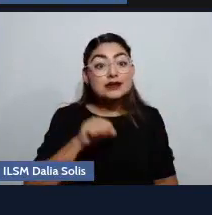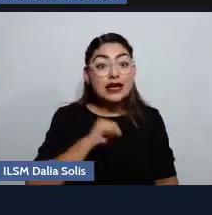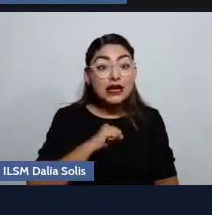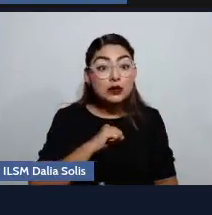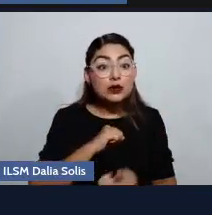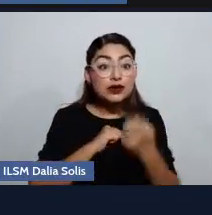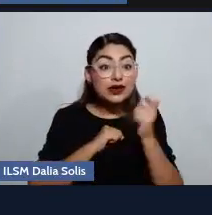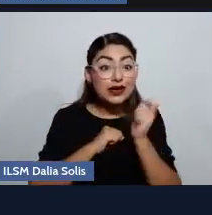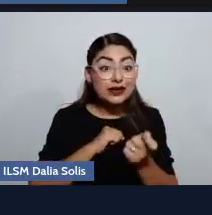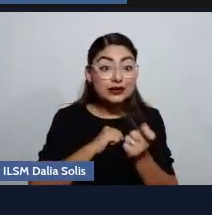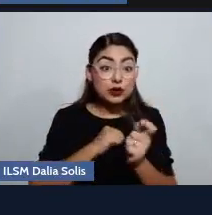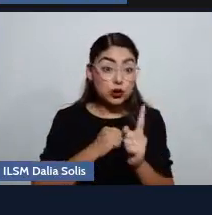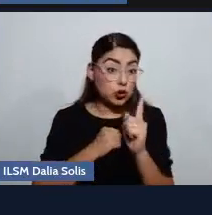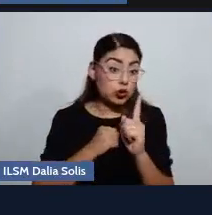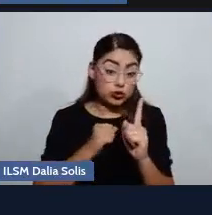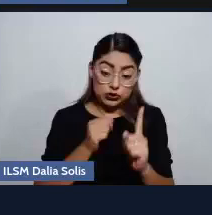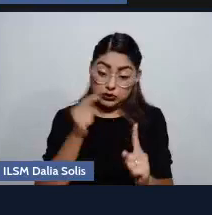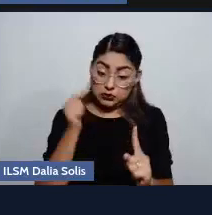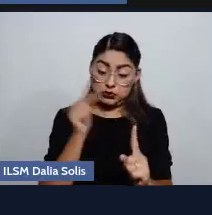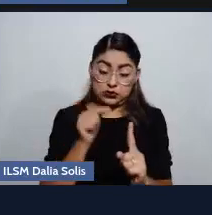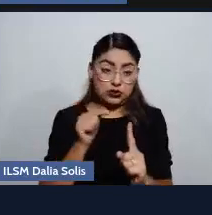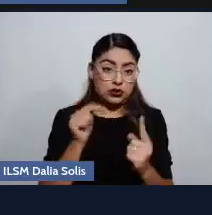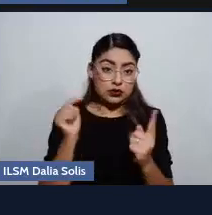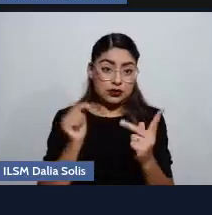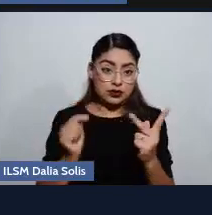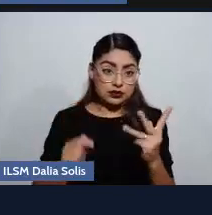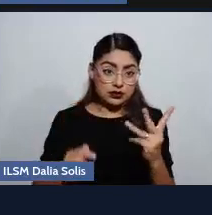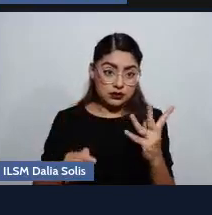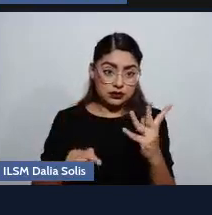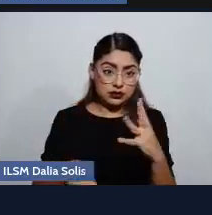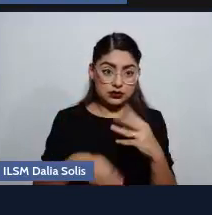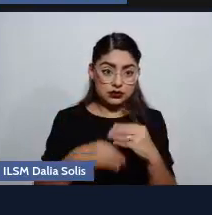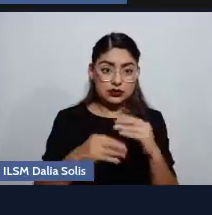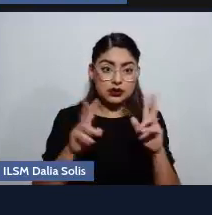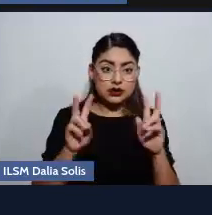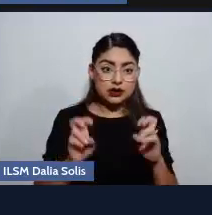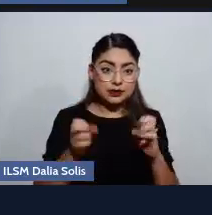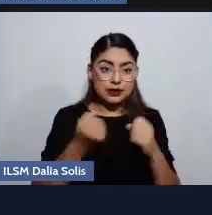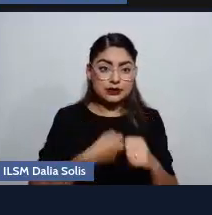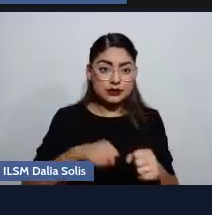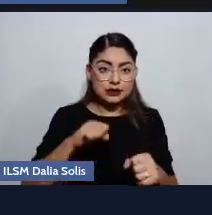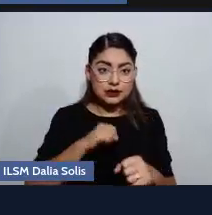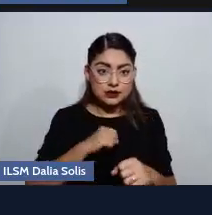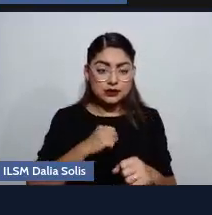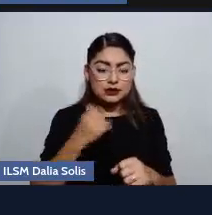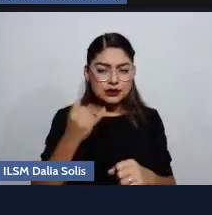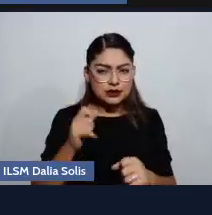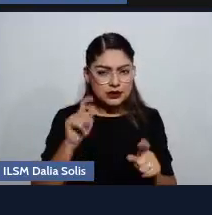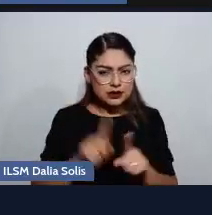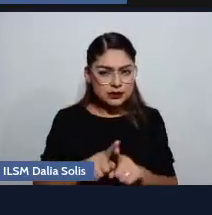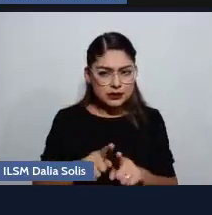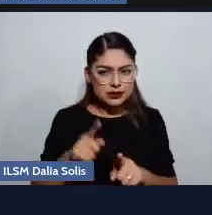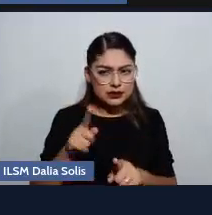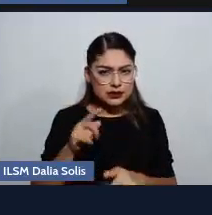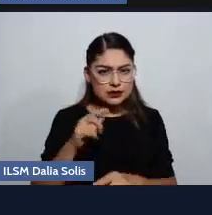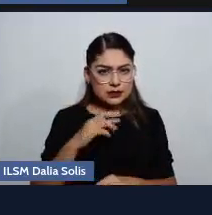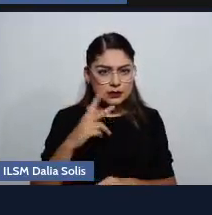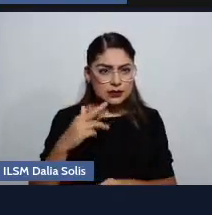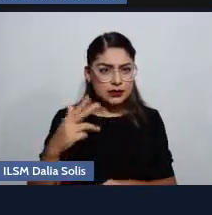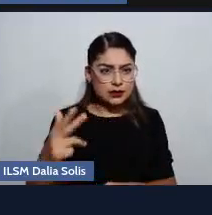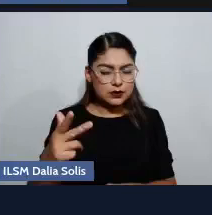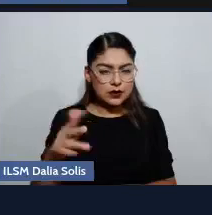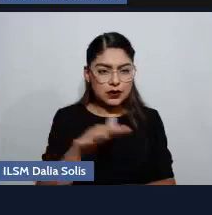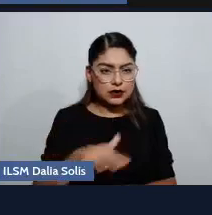intentamos? Acercar a ustedes temas de salud y además no solo eso, mejorar las condiciones de su espacio, ¿no? O sea, si